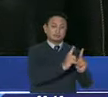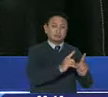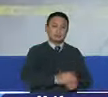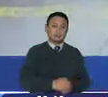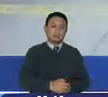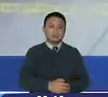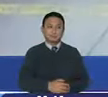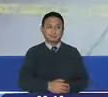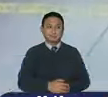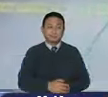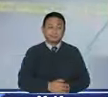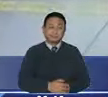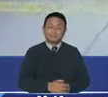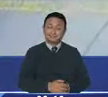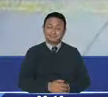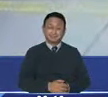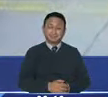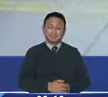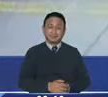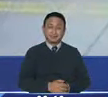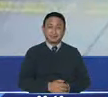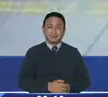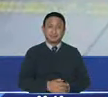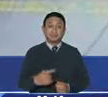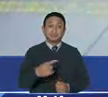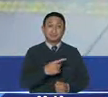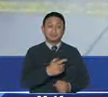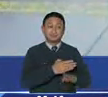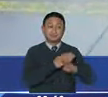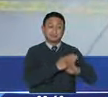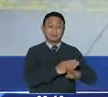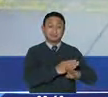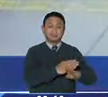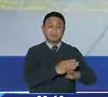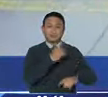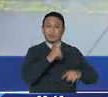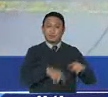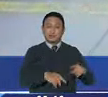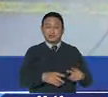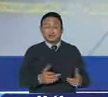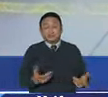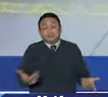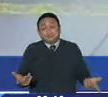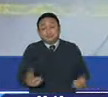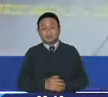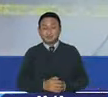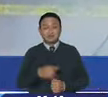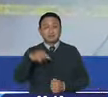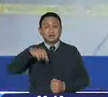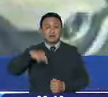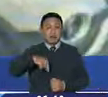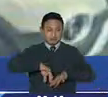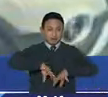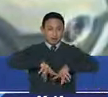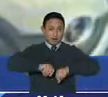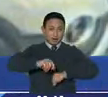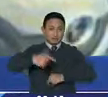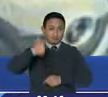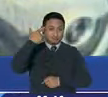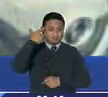patrullaje. Lamentan y cuestionan que no se haya podido hacer nada una vez más. Y es que los robos y asaltos por aquí, denuncian